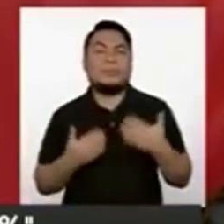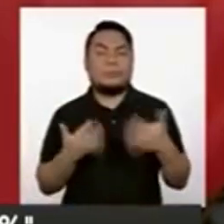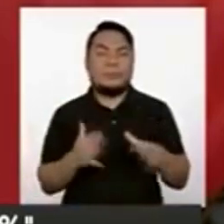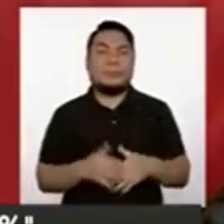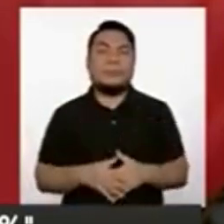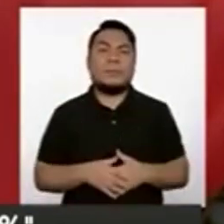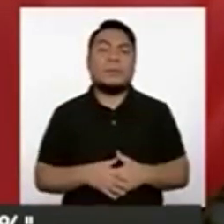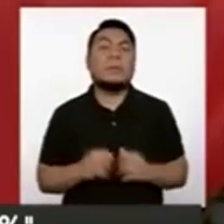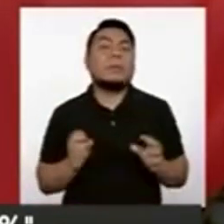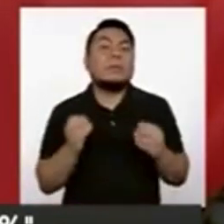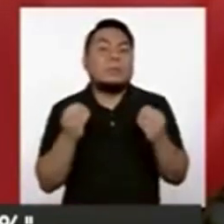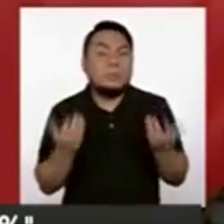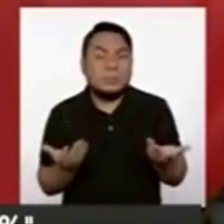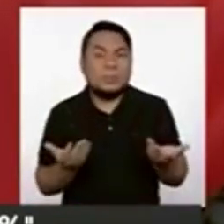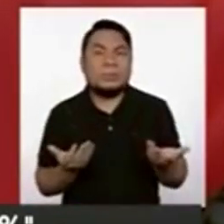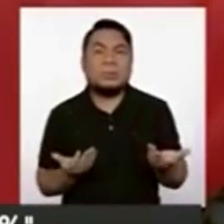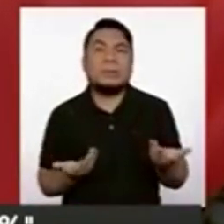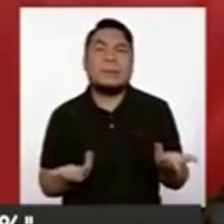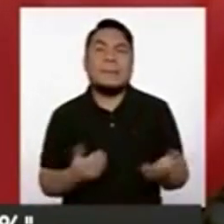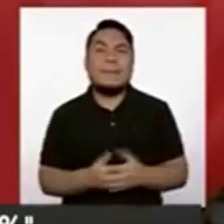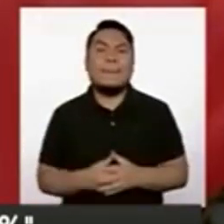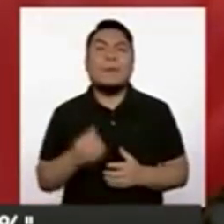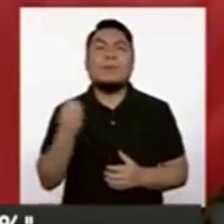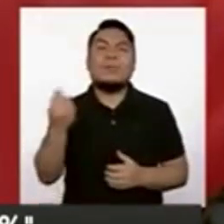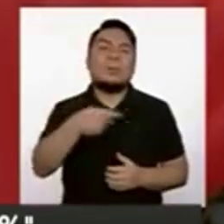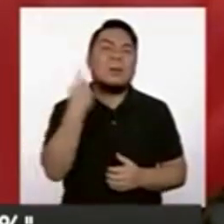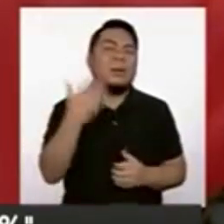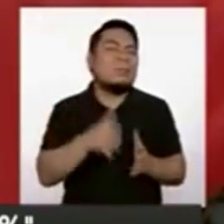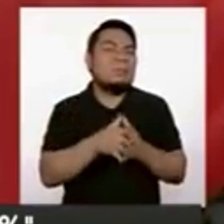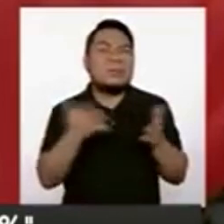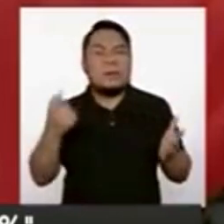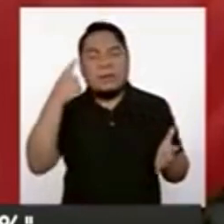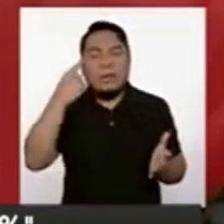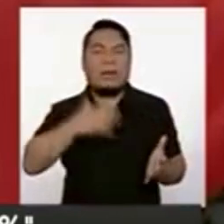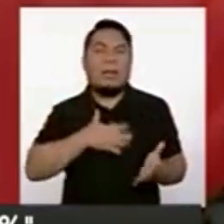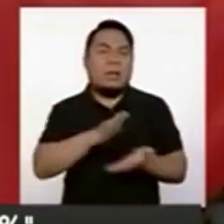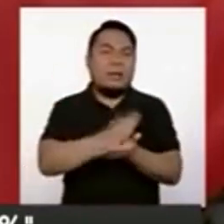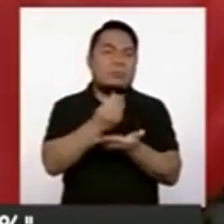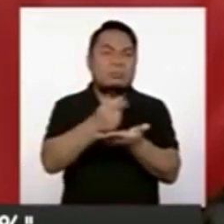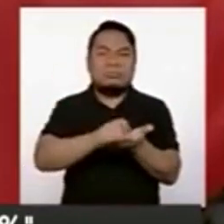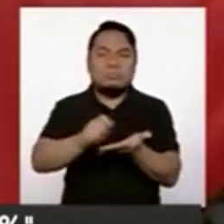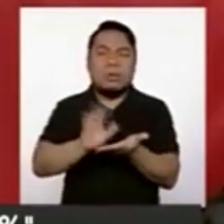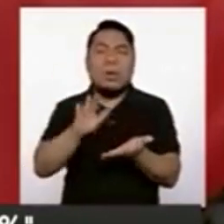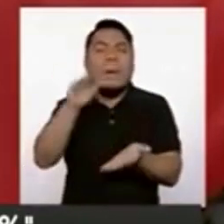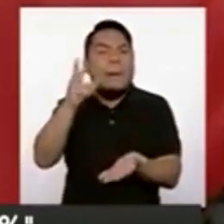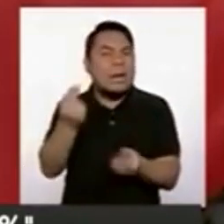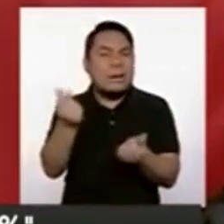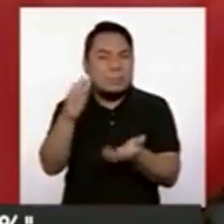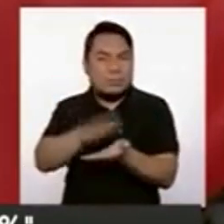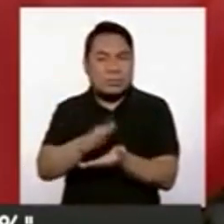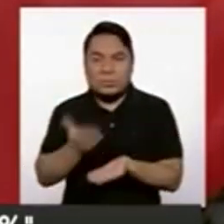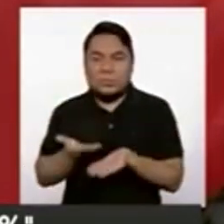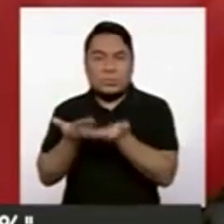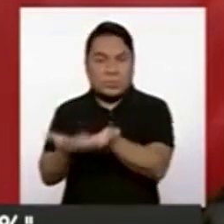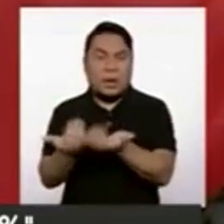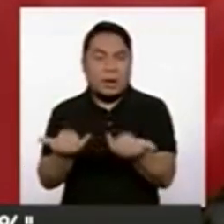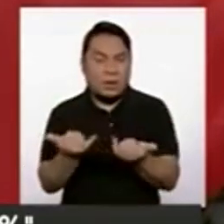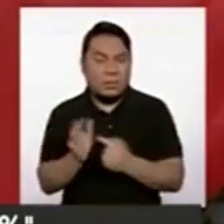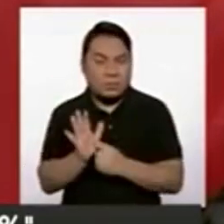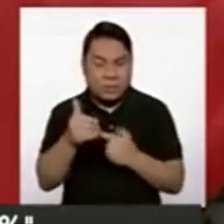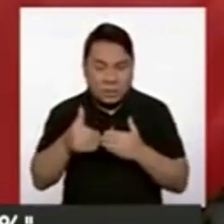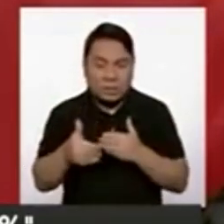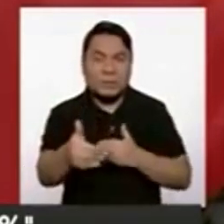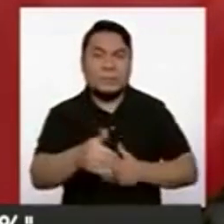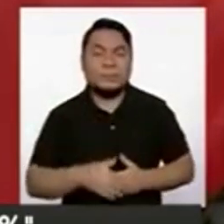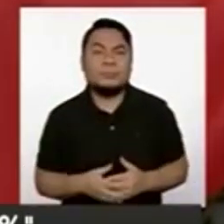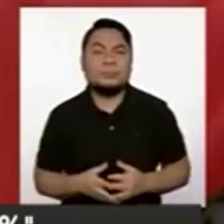ágil, porque no es menos burocrático, que es lo que estamos planteando ahora en